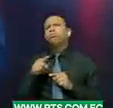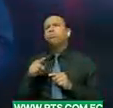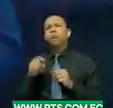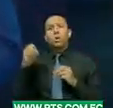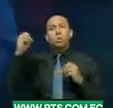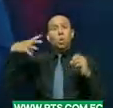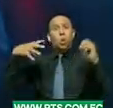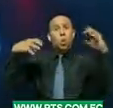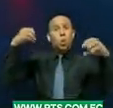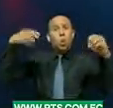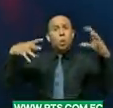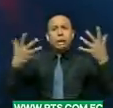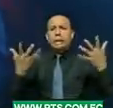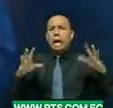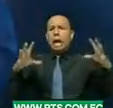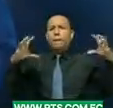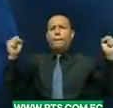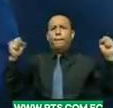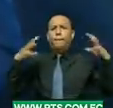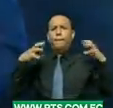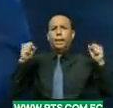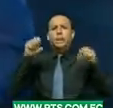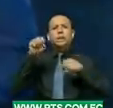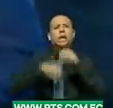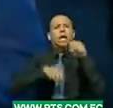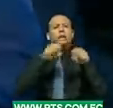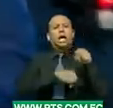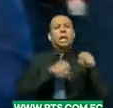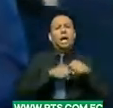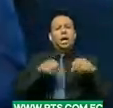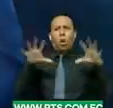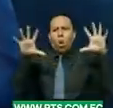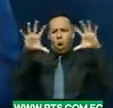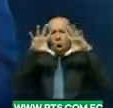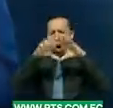y los comerciantes a esta hora de la noche ya se retiran con temor a